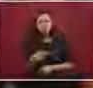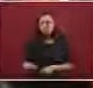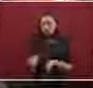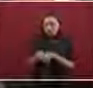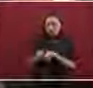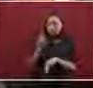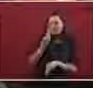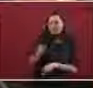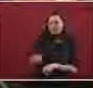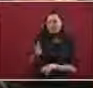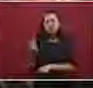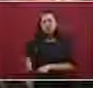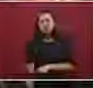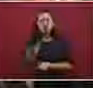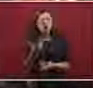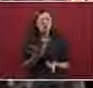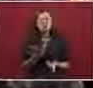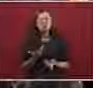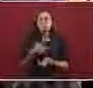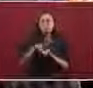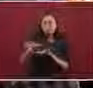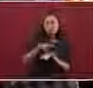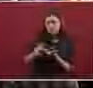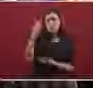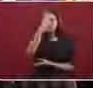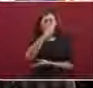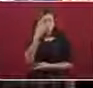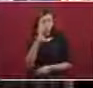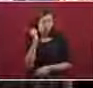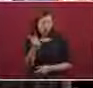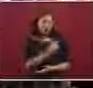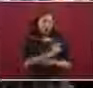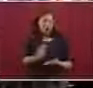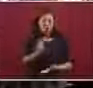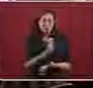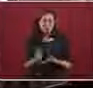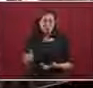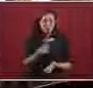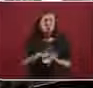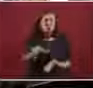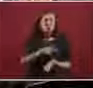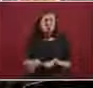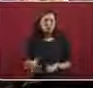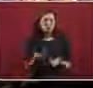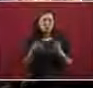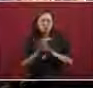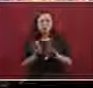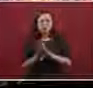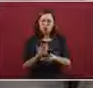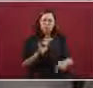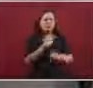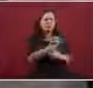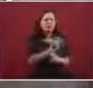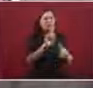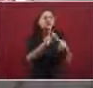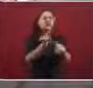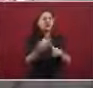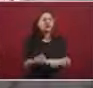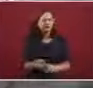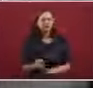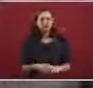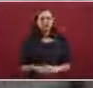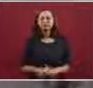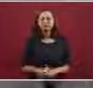algún apoyo, asistencia psicológica o quizá algún apoyo económico, y a través de qué dependencia podría ser. Gracias.